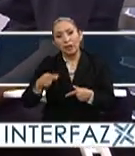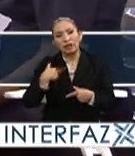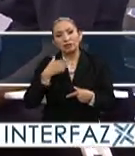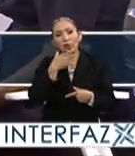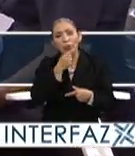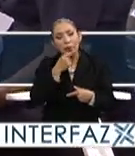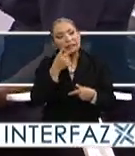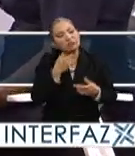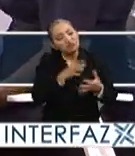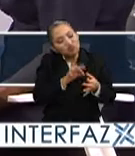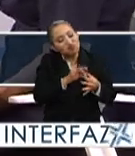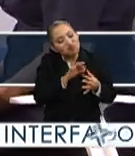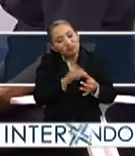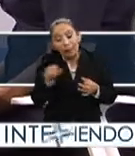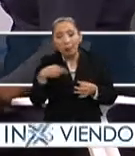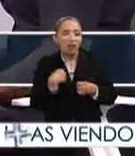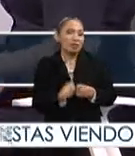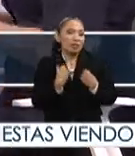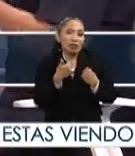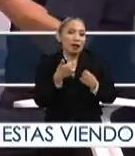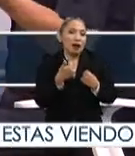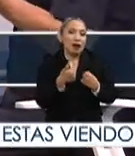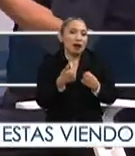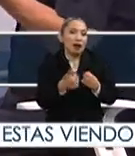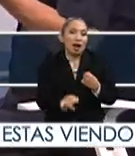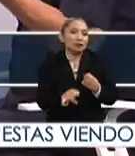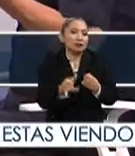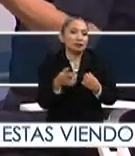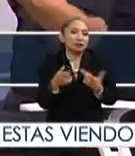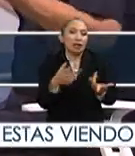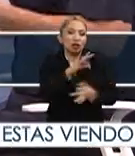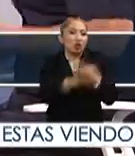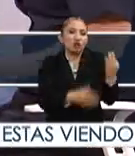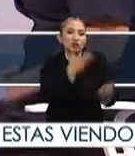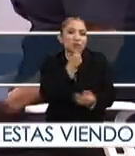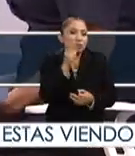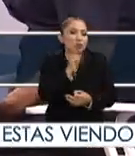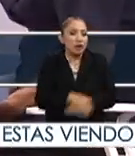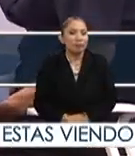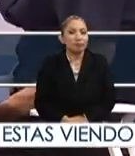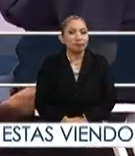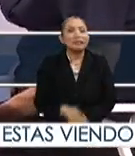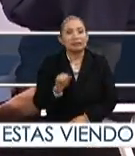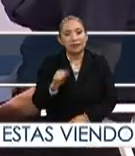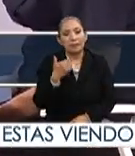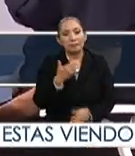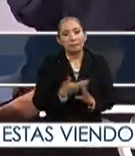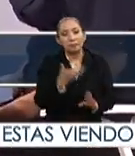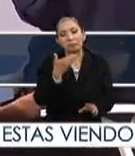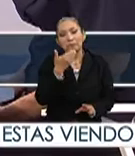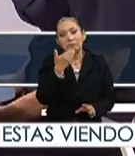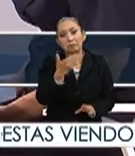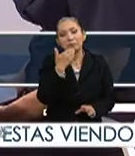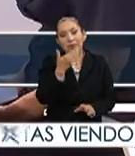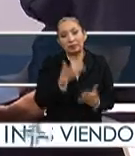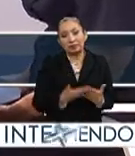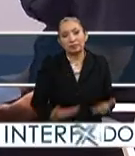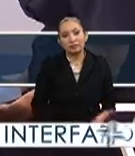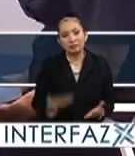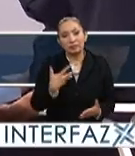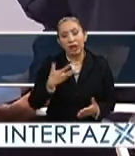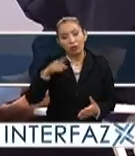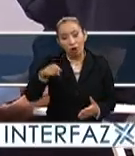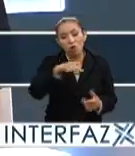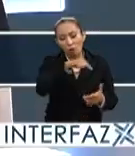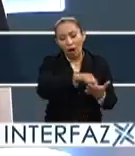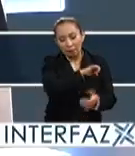sexo masculino, y porque la vida pues es de todos los géneros, ¿no? Entonces sí ha sido muy, hoy en día tienen